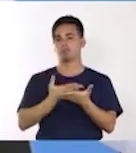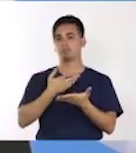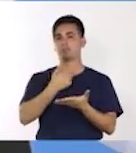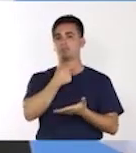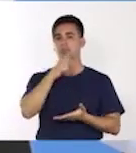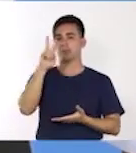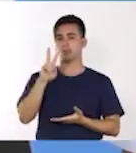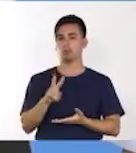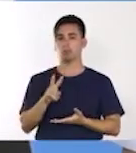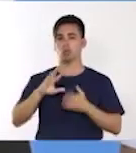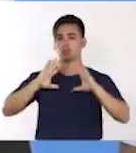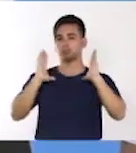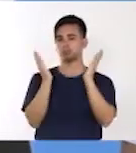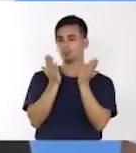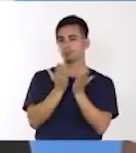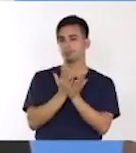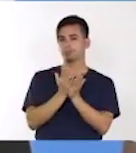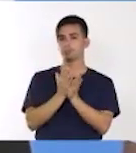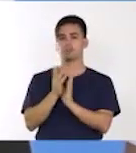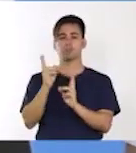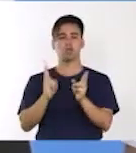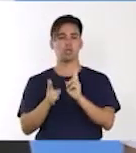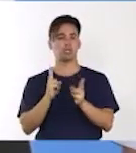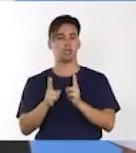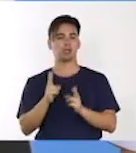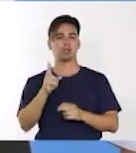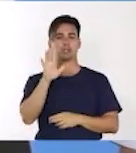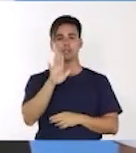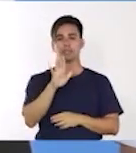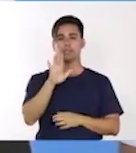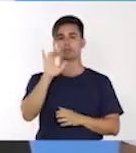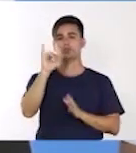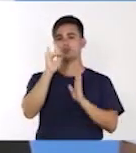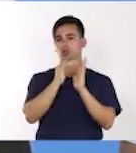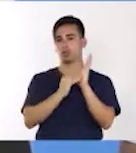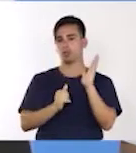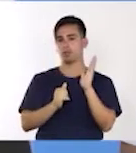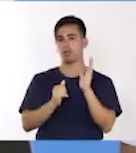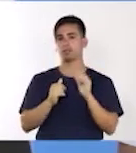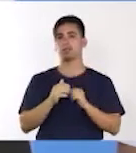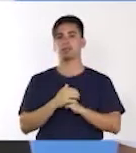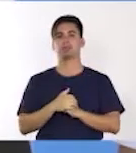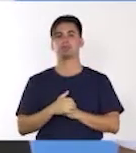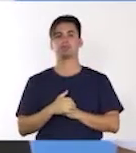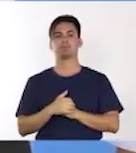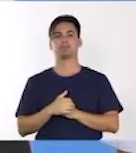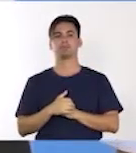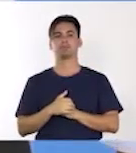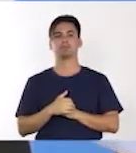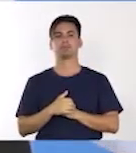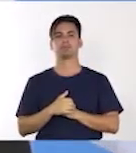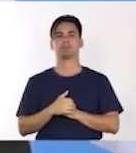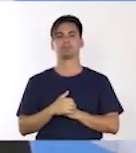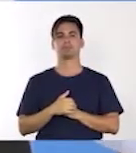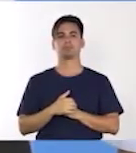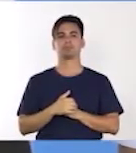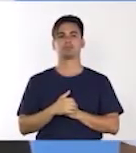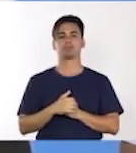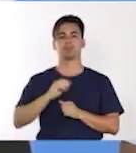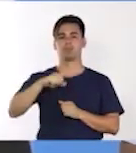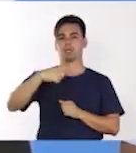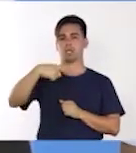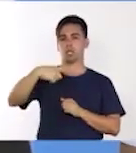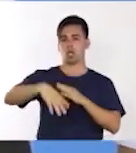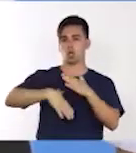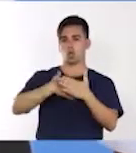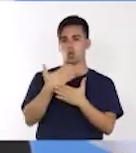orientado tanto para quinto semestre como para quinto semestre de curso regular